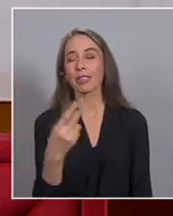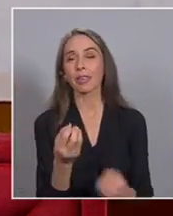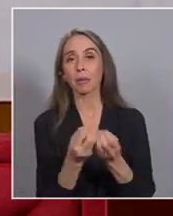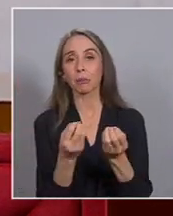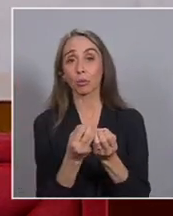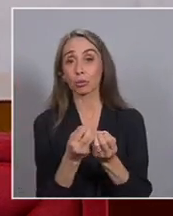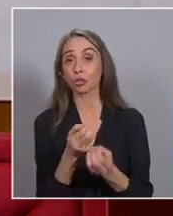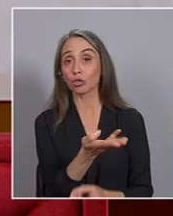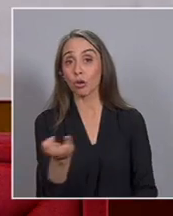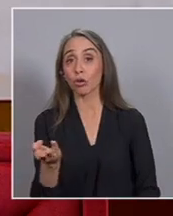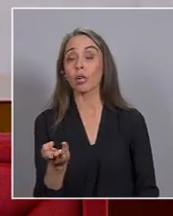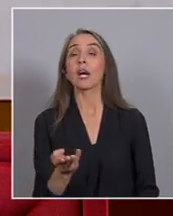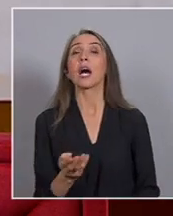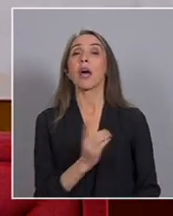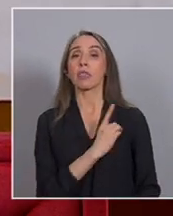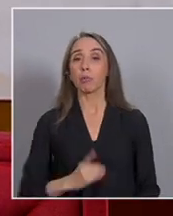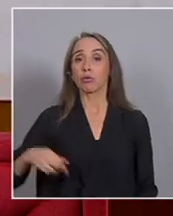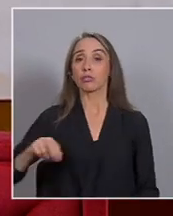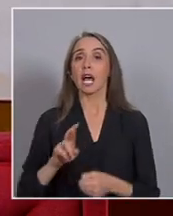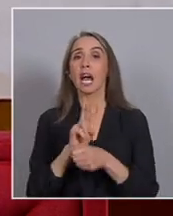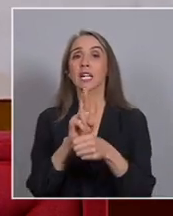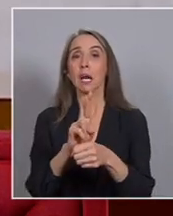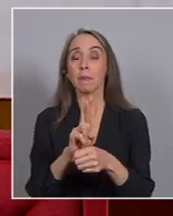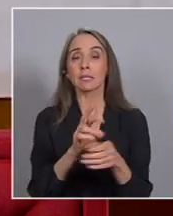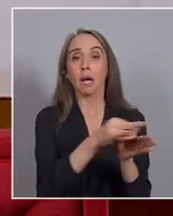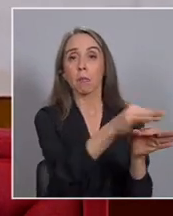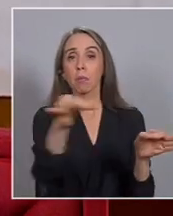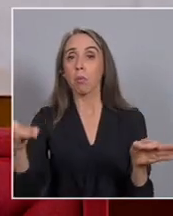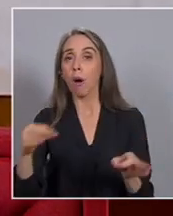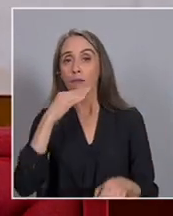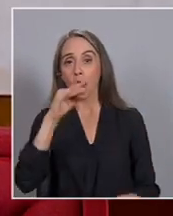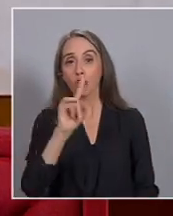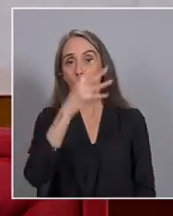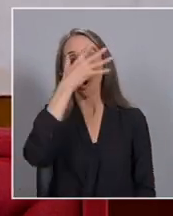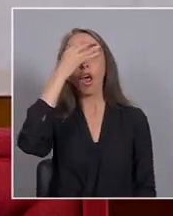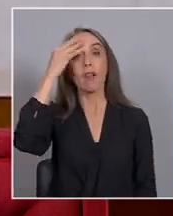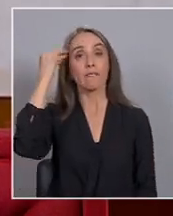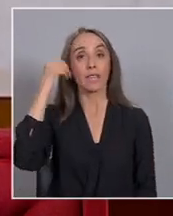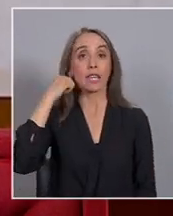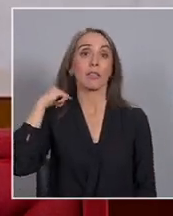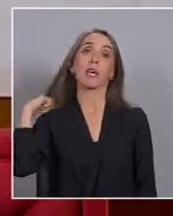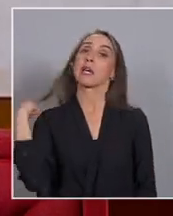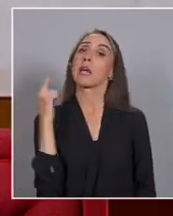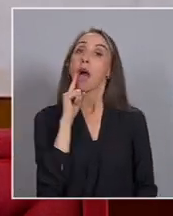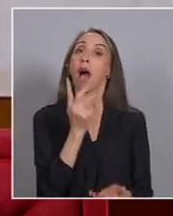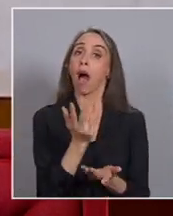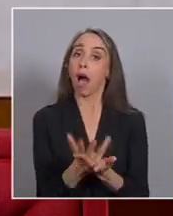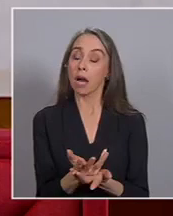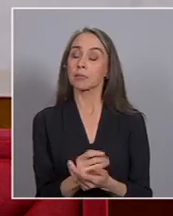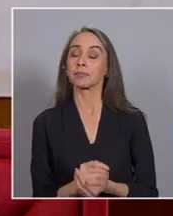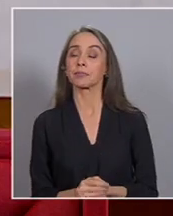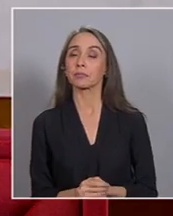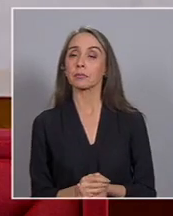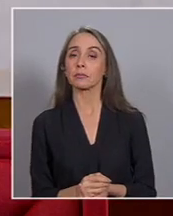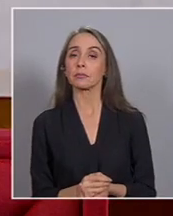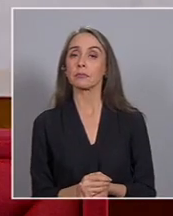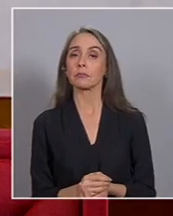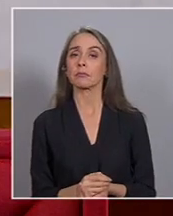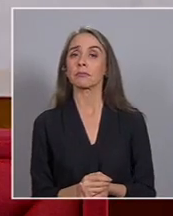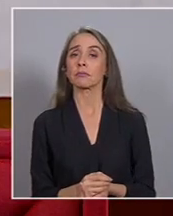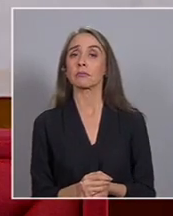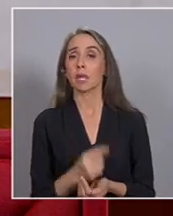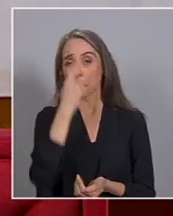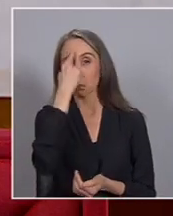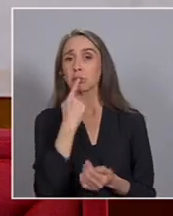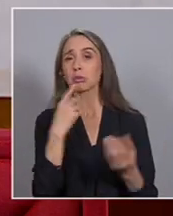Muchos de ustedes son representantes de zonas rurales, porque no nos olvidemos que pese a que mucha